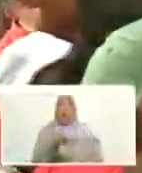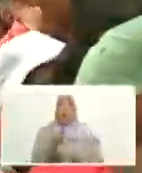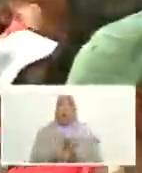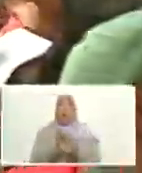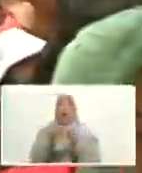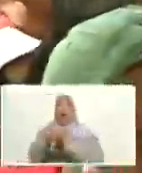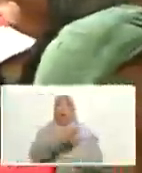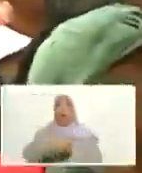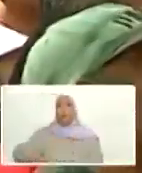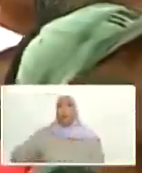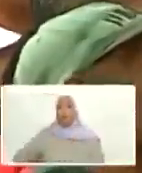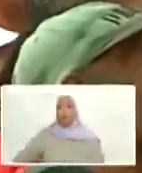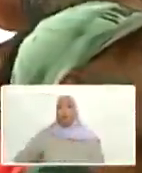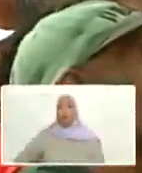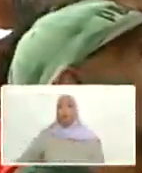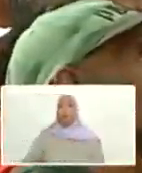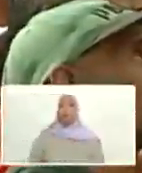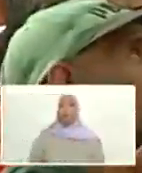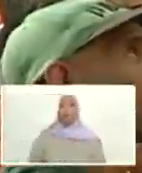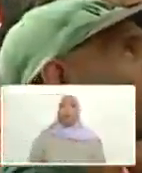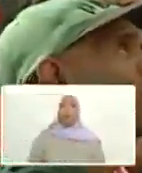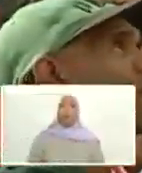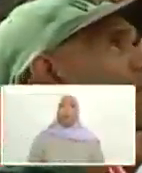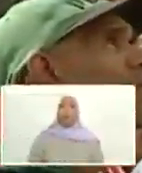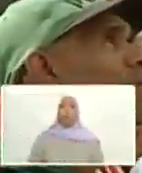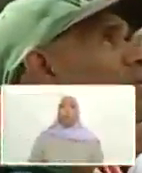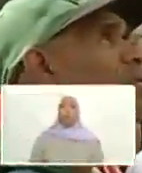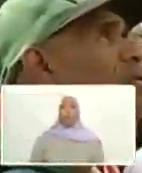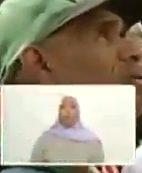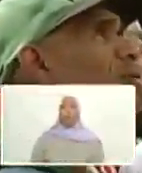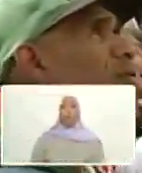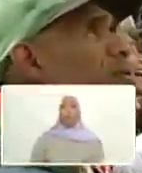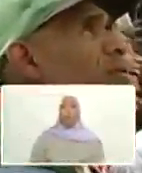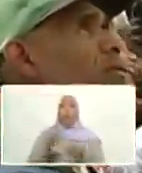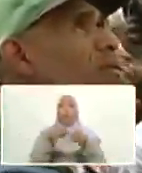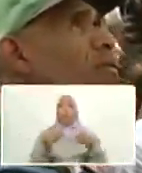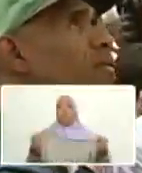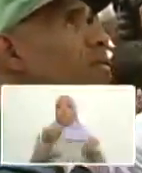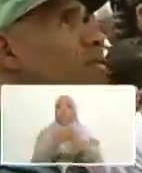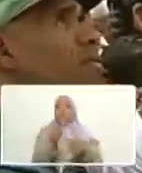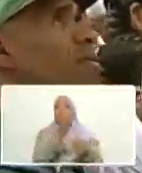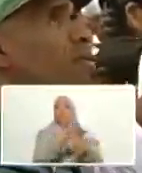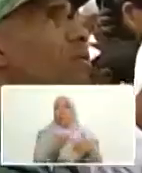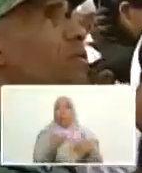Están hechos, hechos. Polvo cómico, están